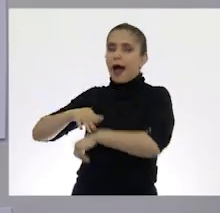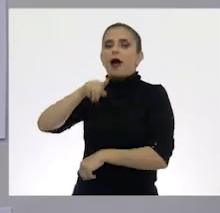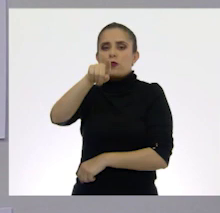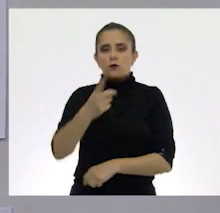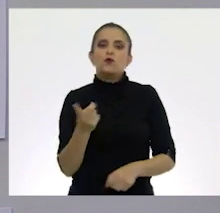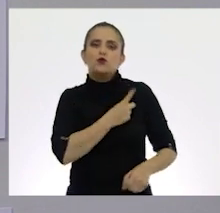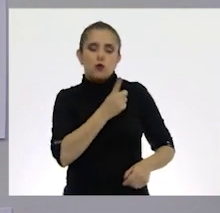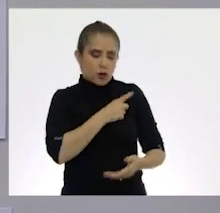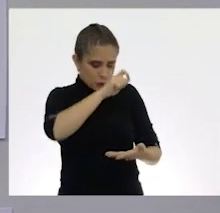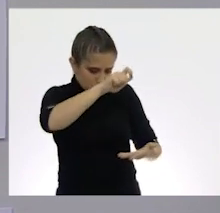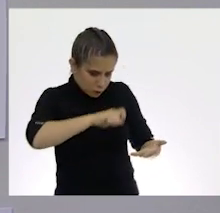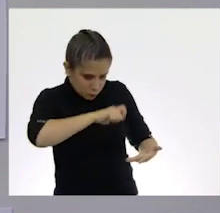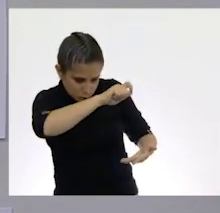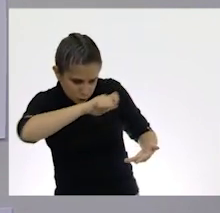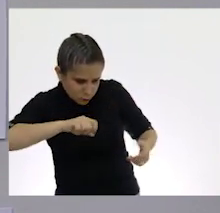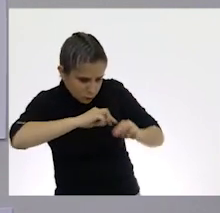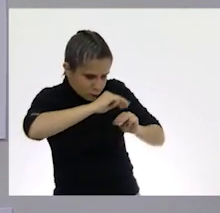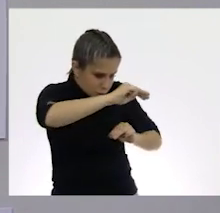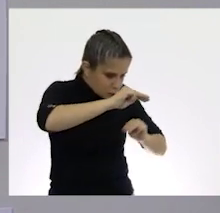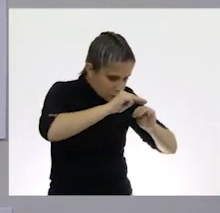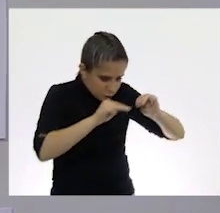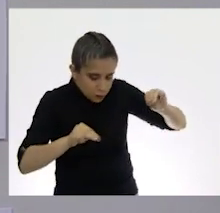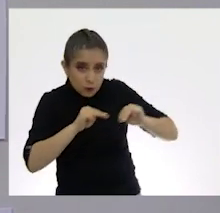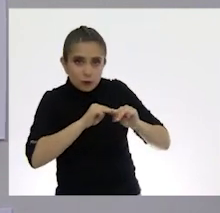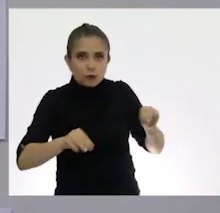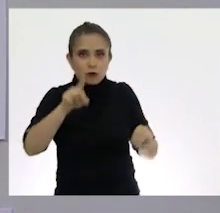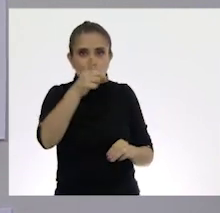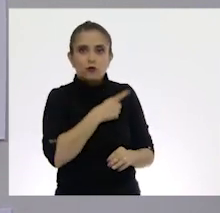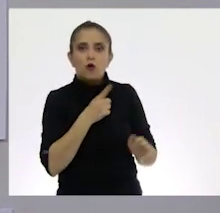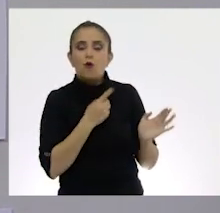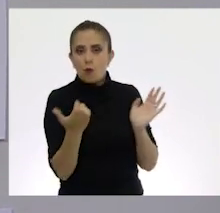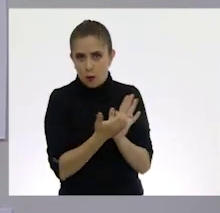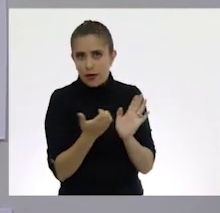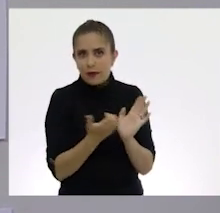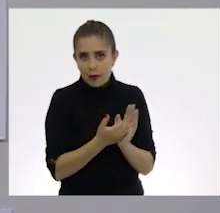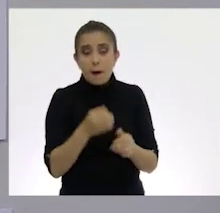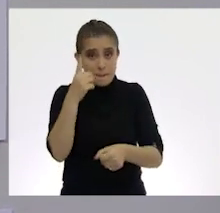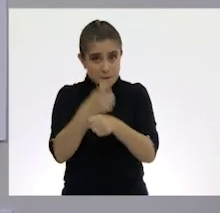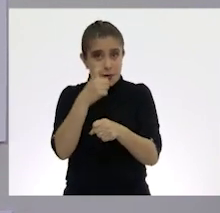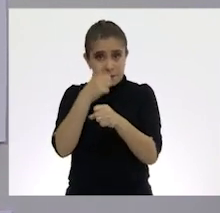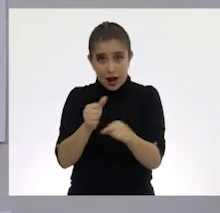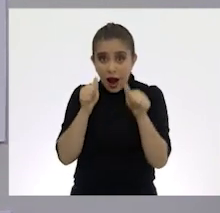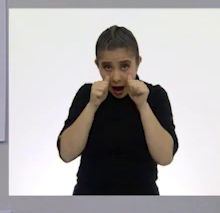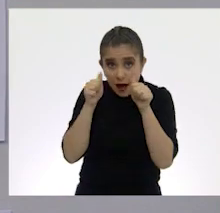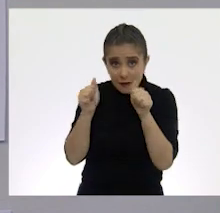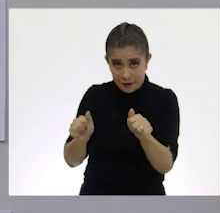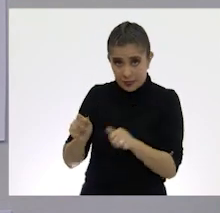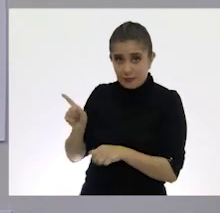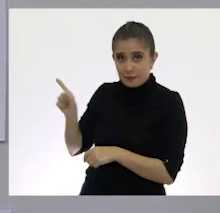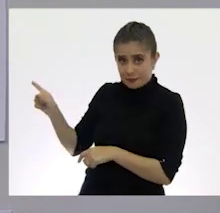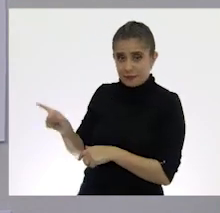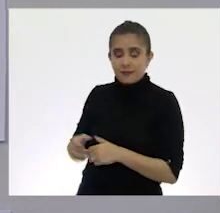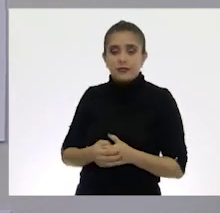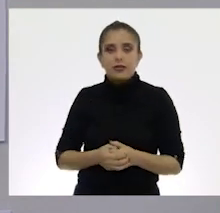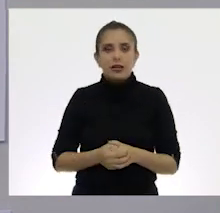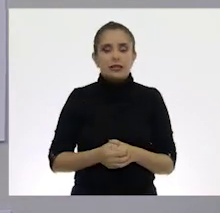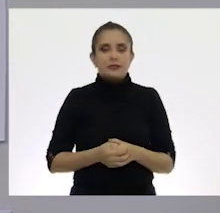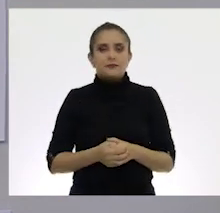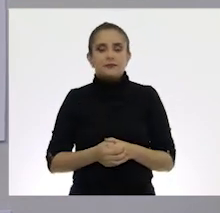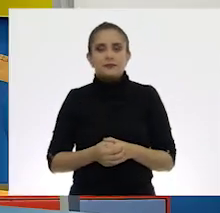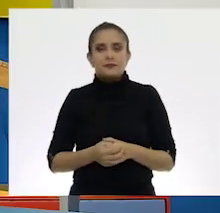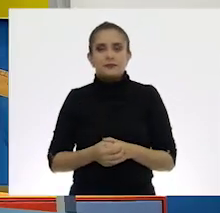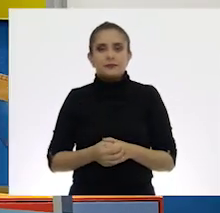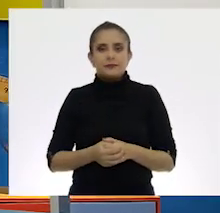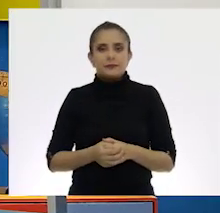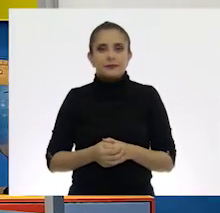hacer bien. Vamos a empezar para efectos de que podamos